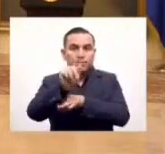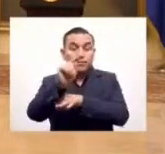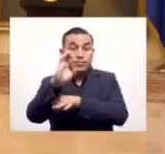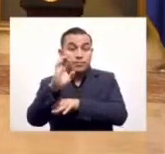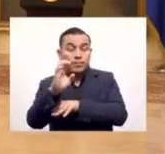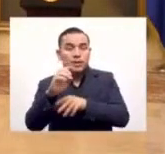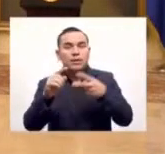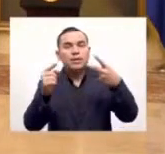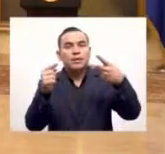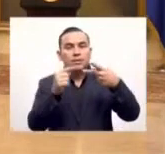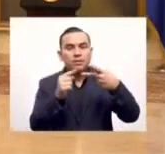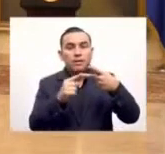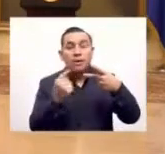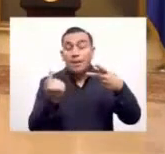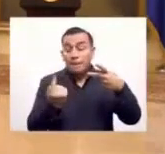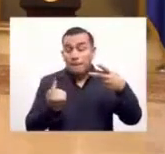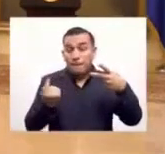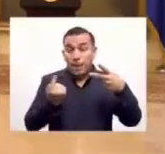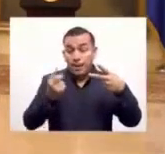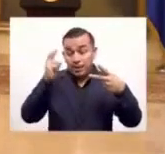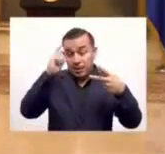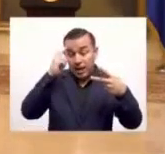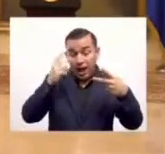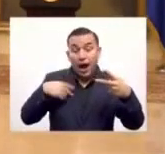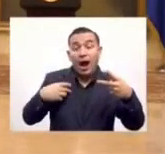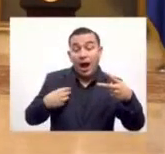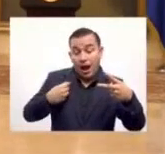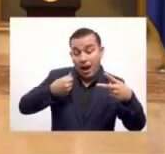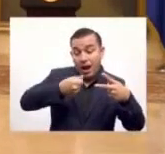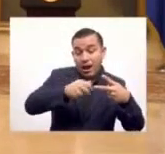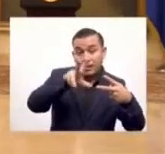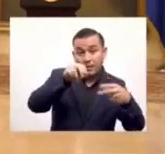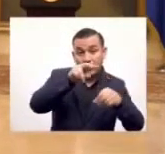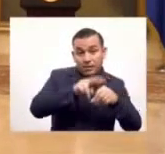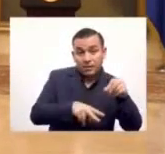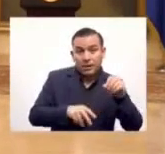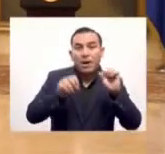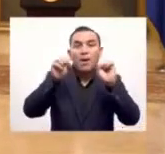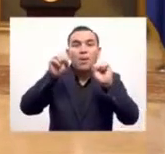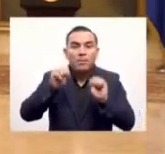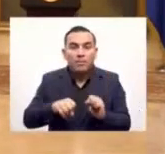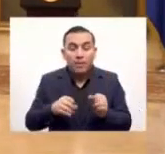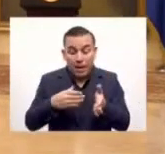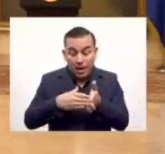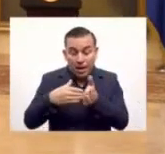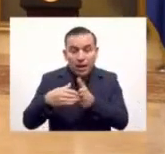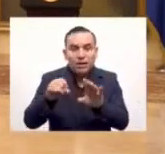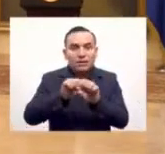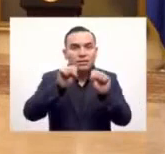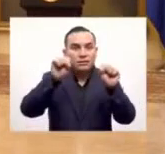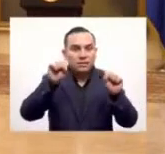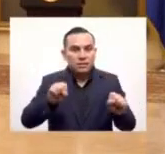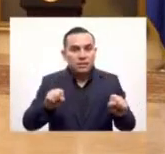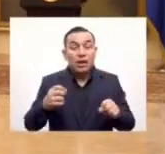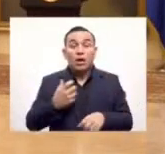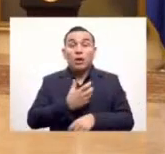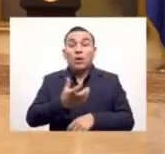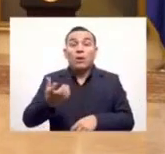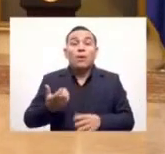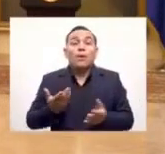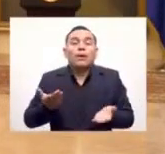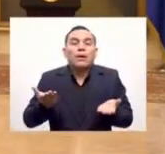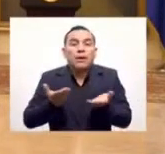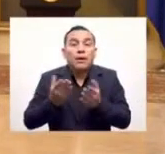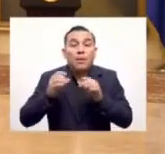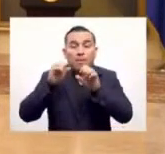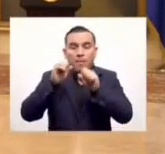empresas, los ciudadanos ya estaban utilizando esta tecnología para enviar y recibir pagos pero